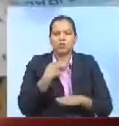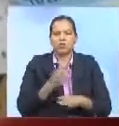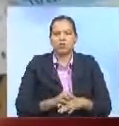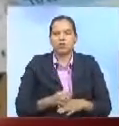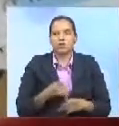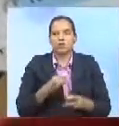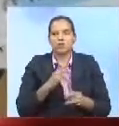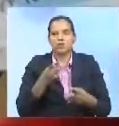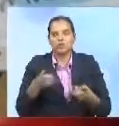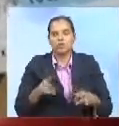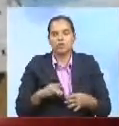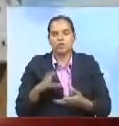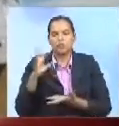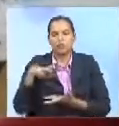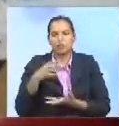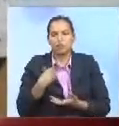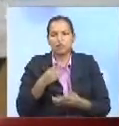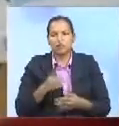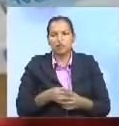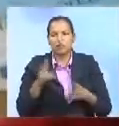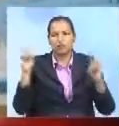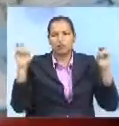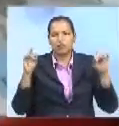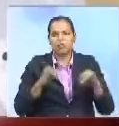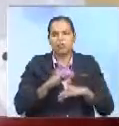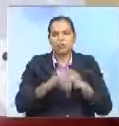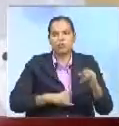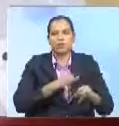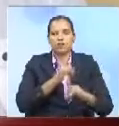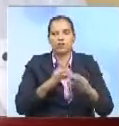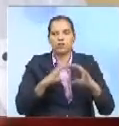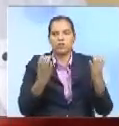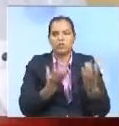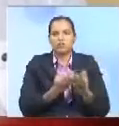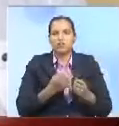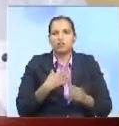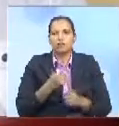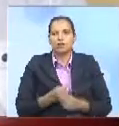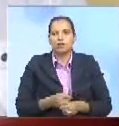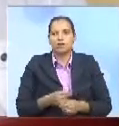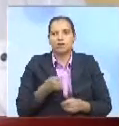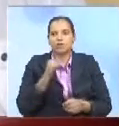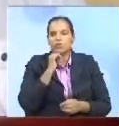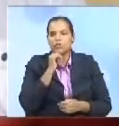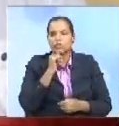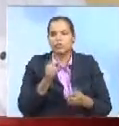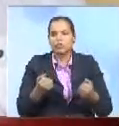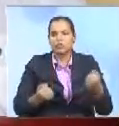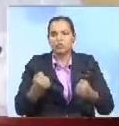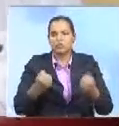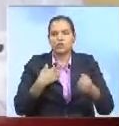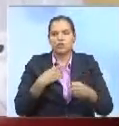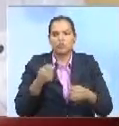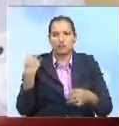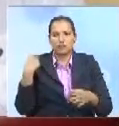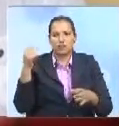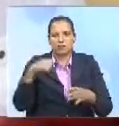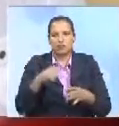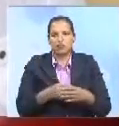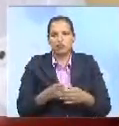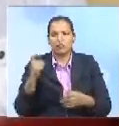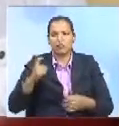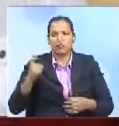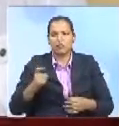ediciones regionales y con contenido internacional. Ventana o el vehículo que deben de encontrar los ciudadanos para poder ventilar